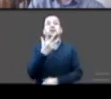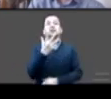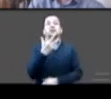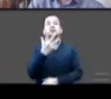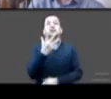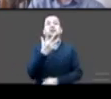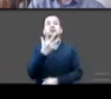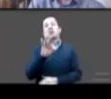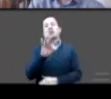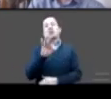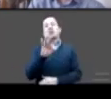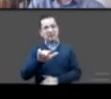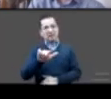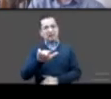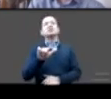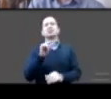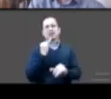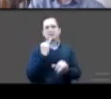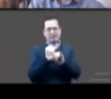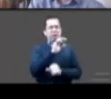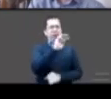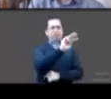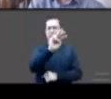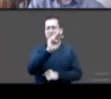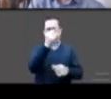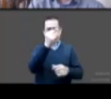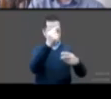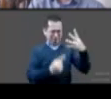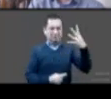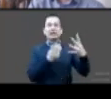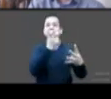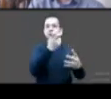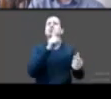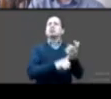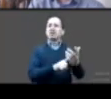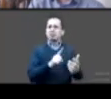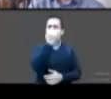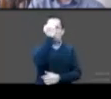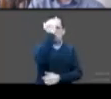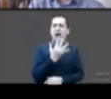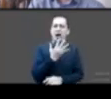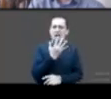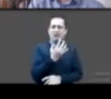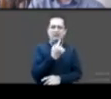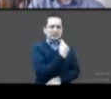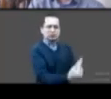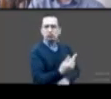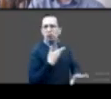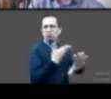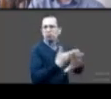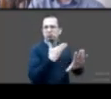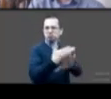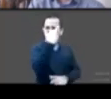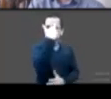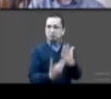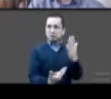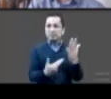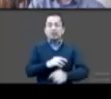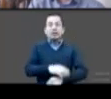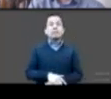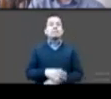105,447 dominios web que hospedan este tipo de contenido. Obviamente estamos hablando aquí que no es solo una imagen, sino